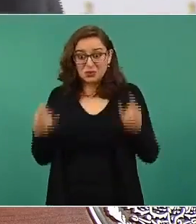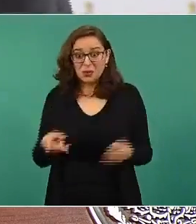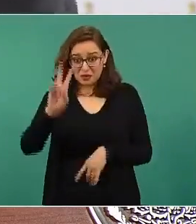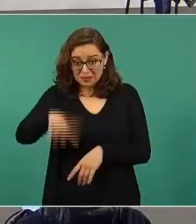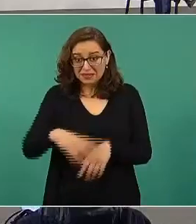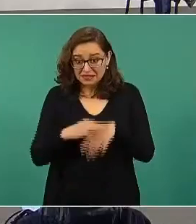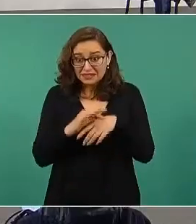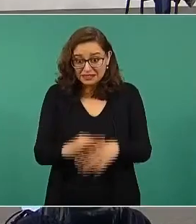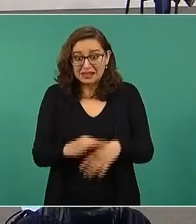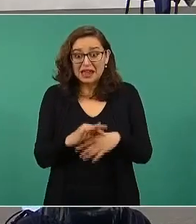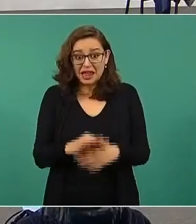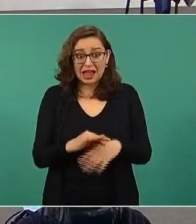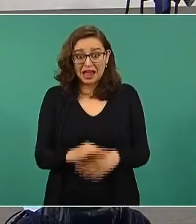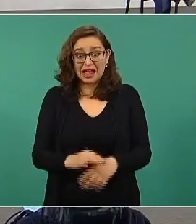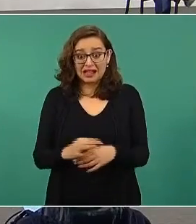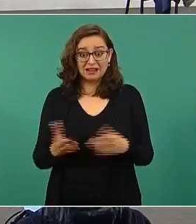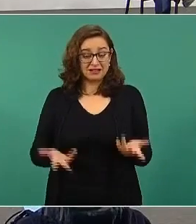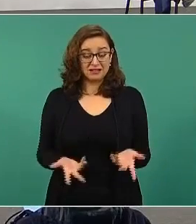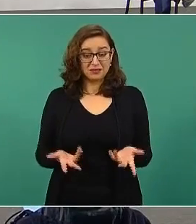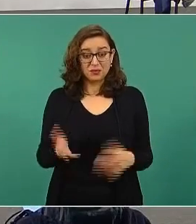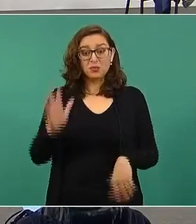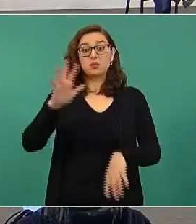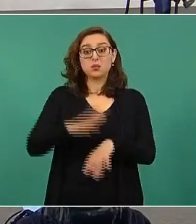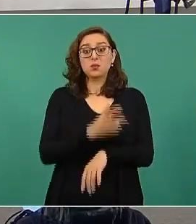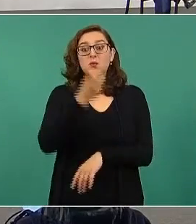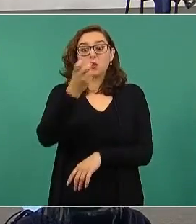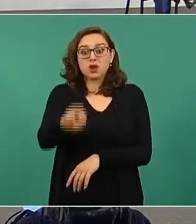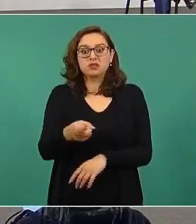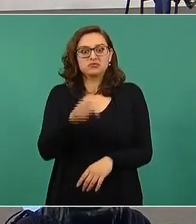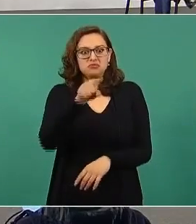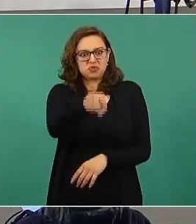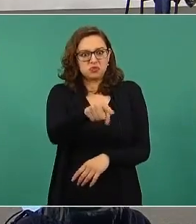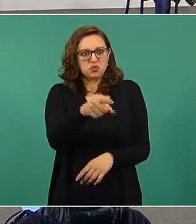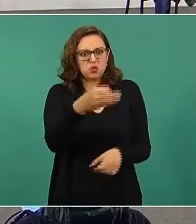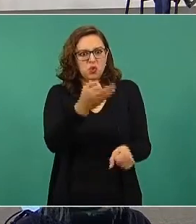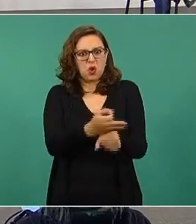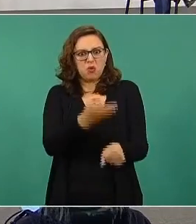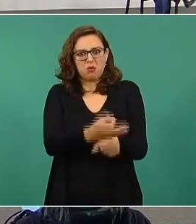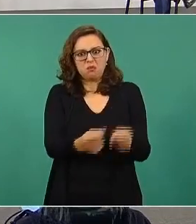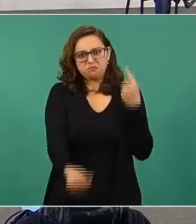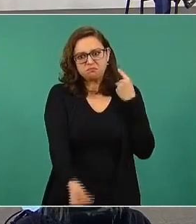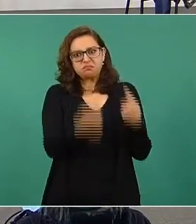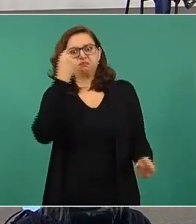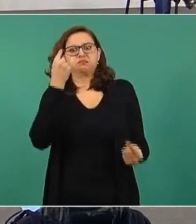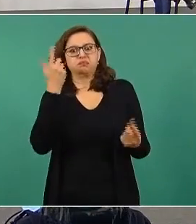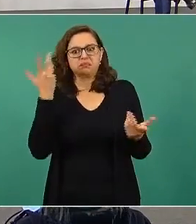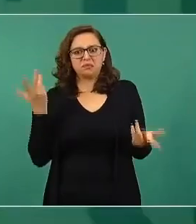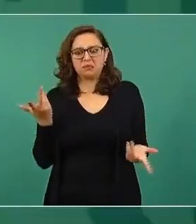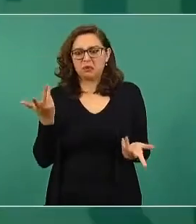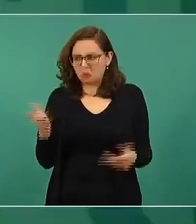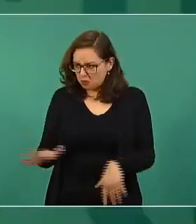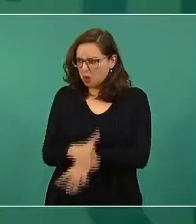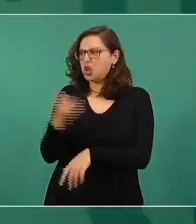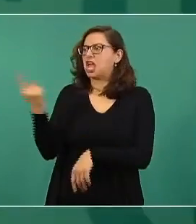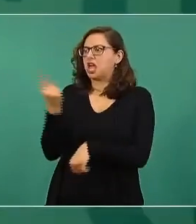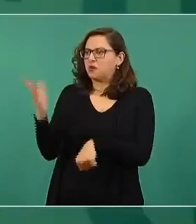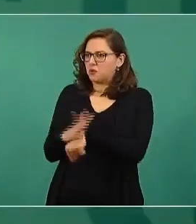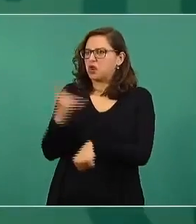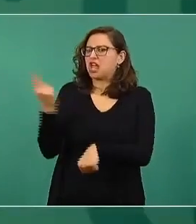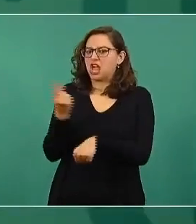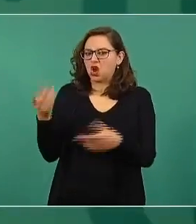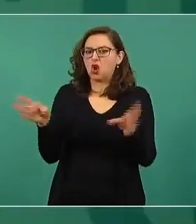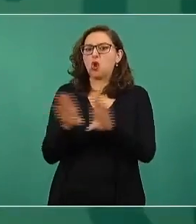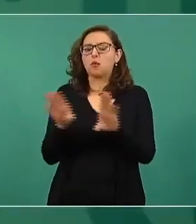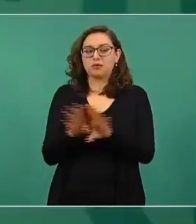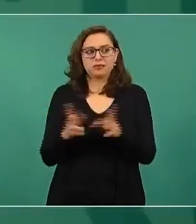eso, pues me dices, ¿cómo le hace Padres o cómo